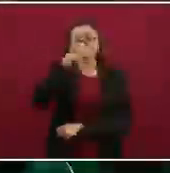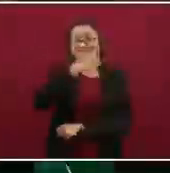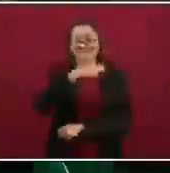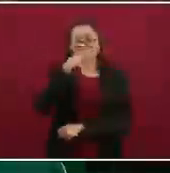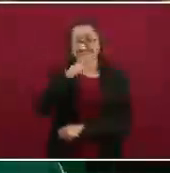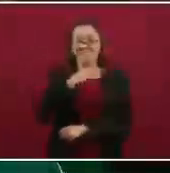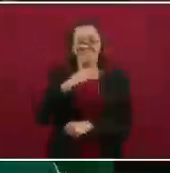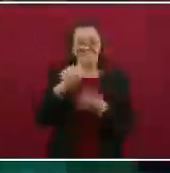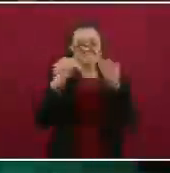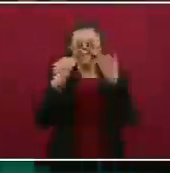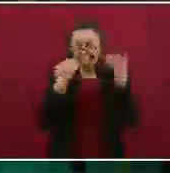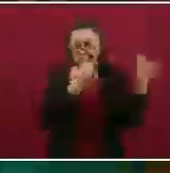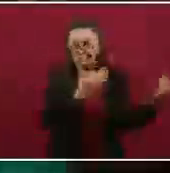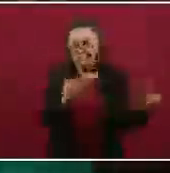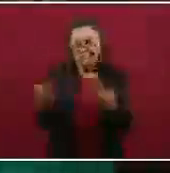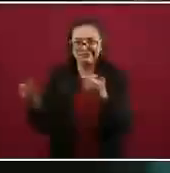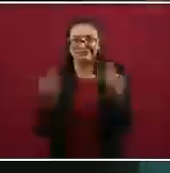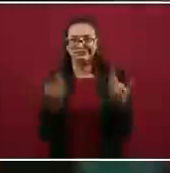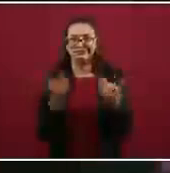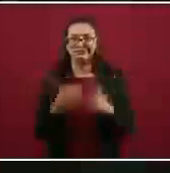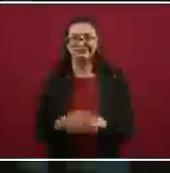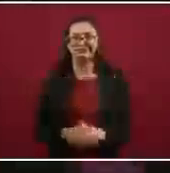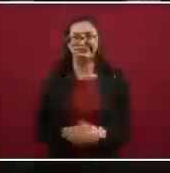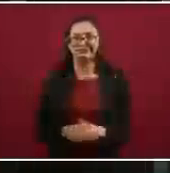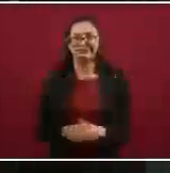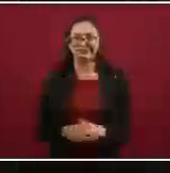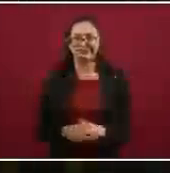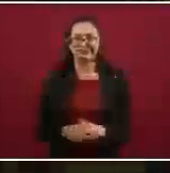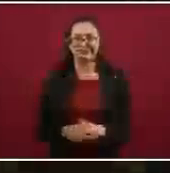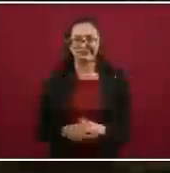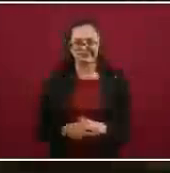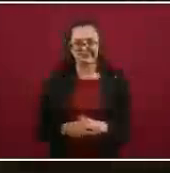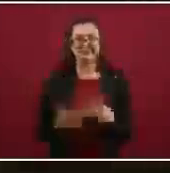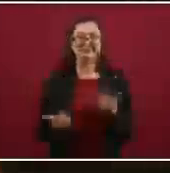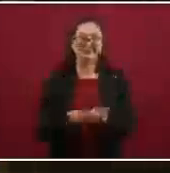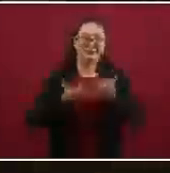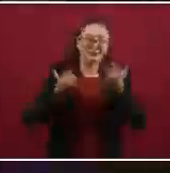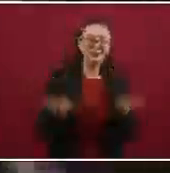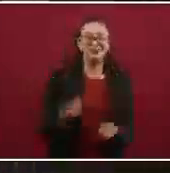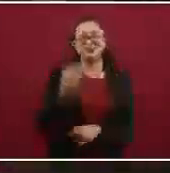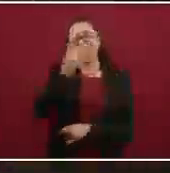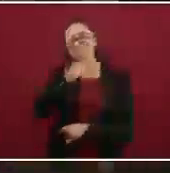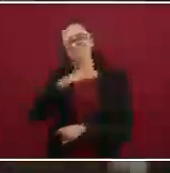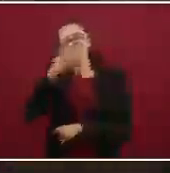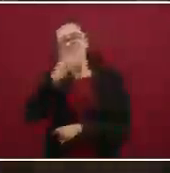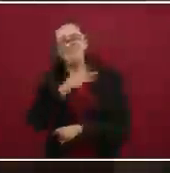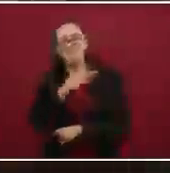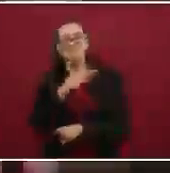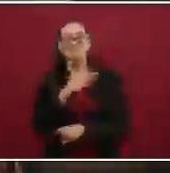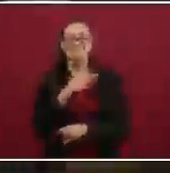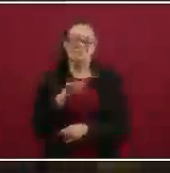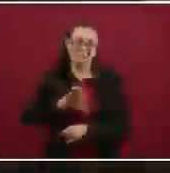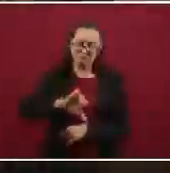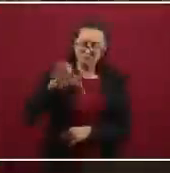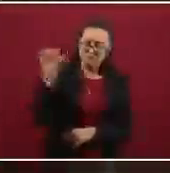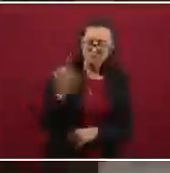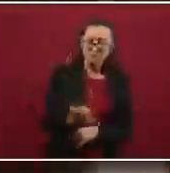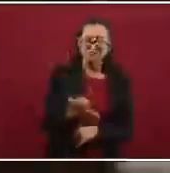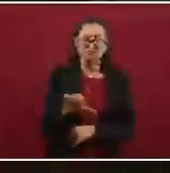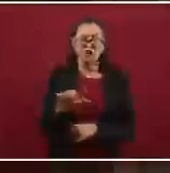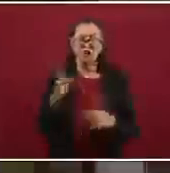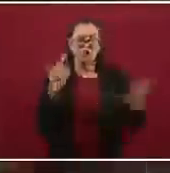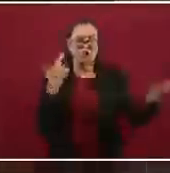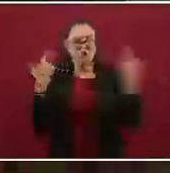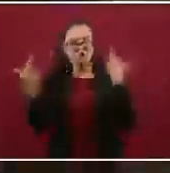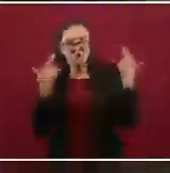este presente. Bueno, pues la historia y la fiesta hoy tienen esta explosión de sonido,